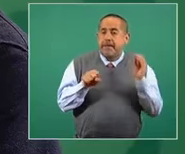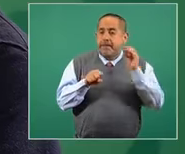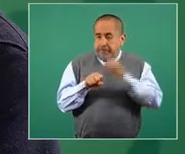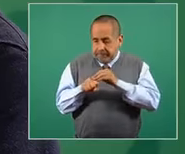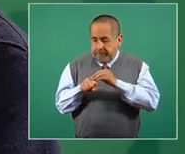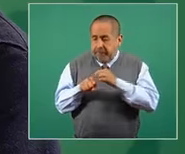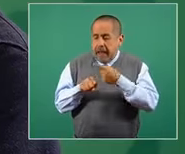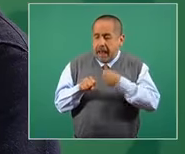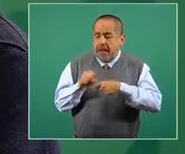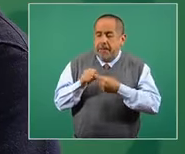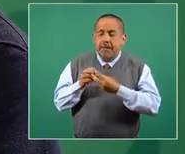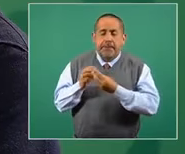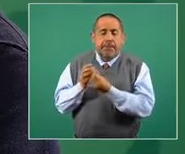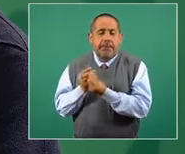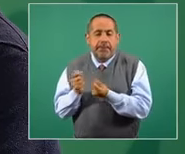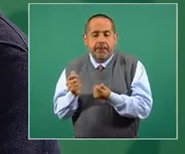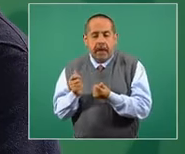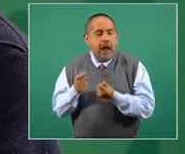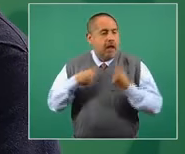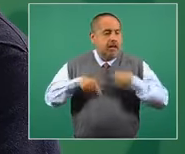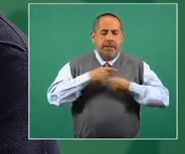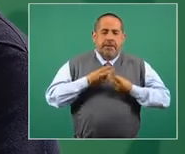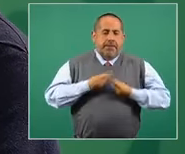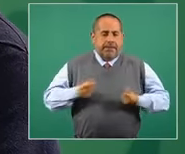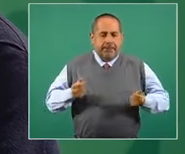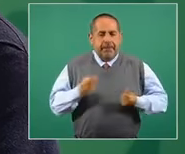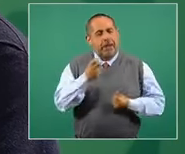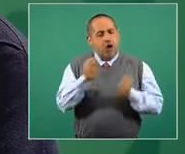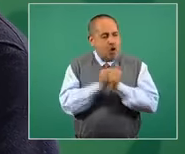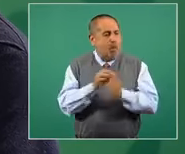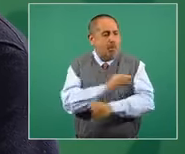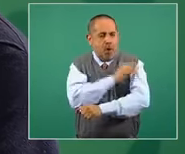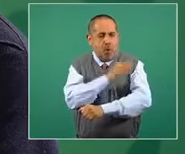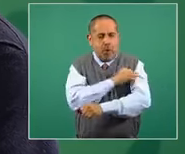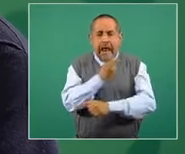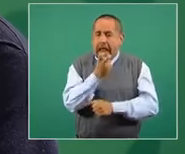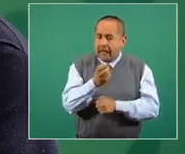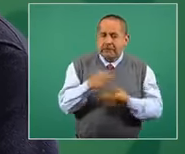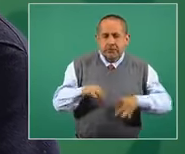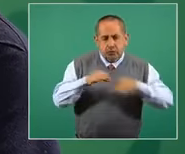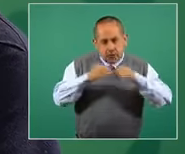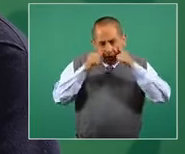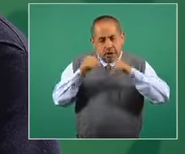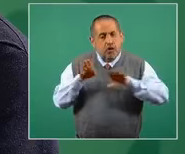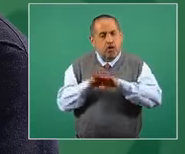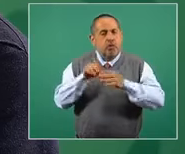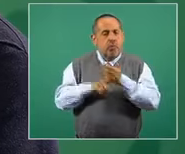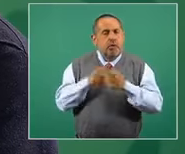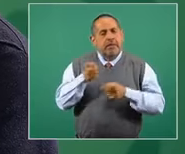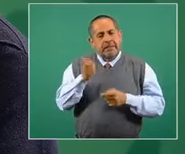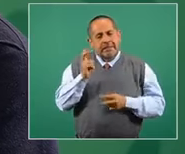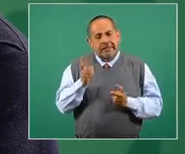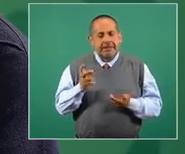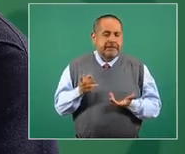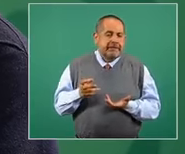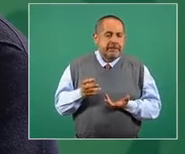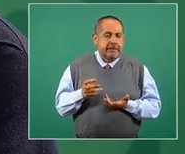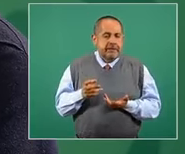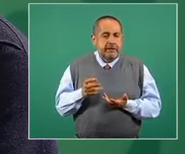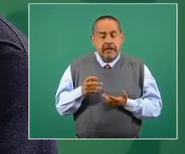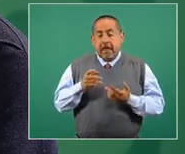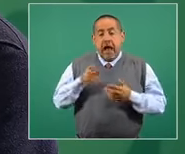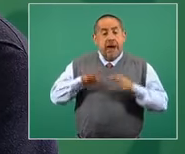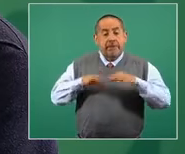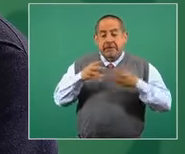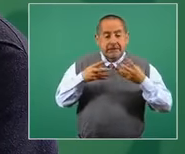la respuesta que en su momento se puede adquirir a través de la vacuna. Y de ahí el seguimiento que se hace en el tema de las